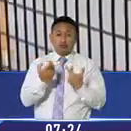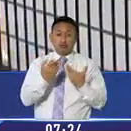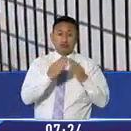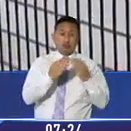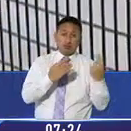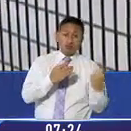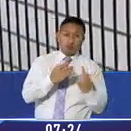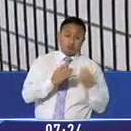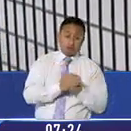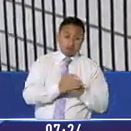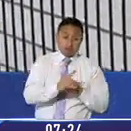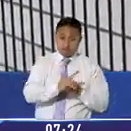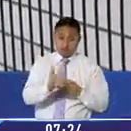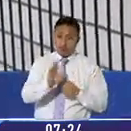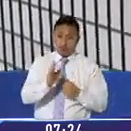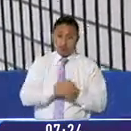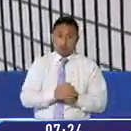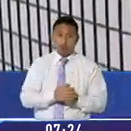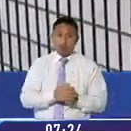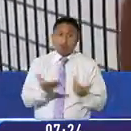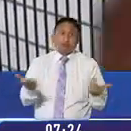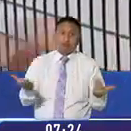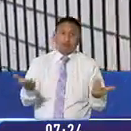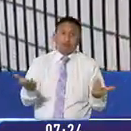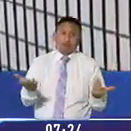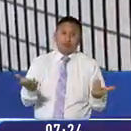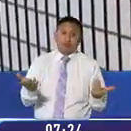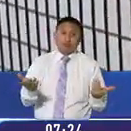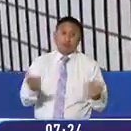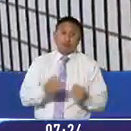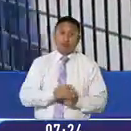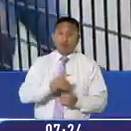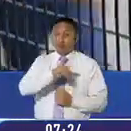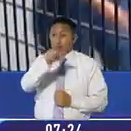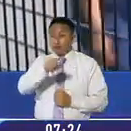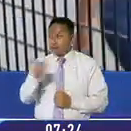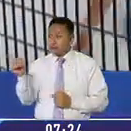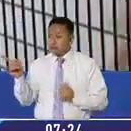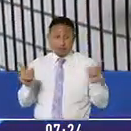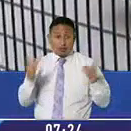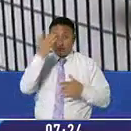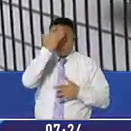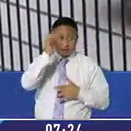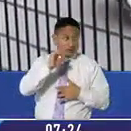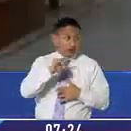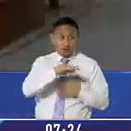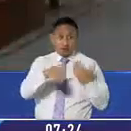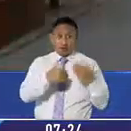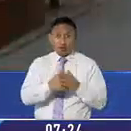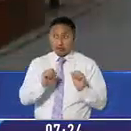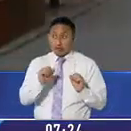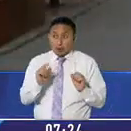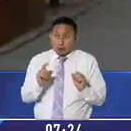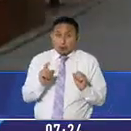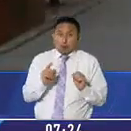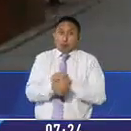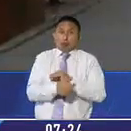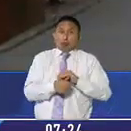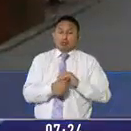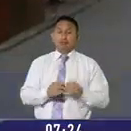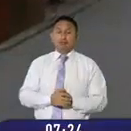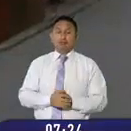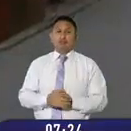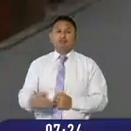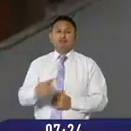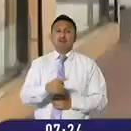dejan salir. Y entonces ya usted sabe que a la voz de que están enfermos el vecino, mi vecino, los demás ya personas no salen tampoco. La poca presencia de gente en